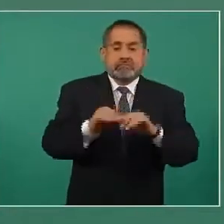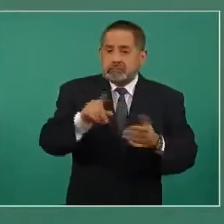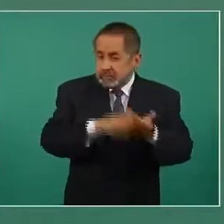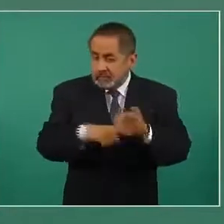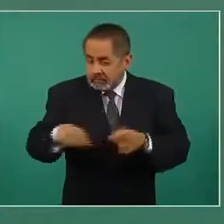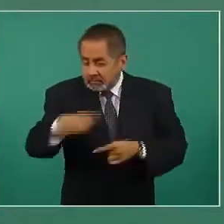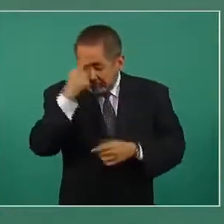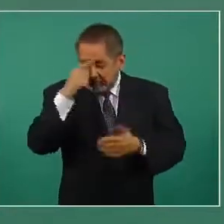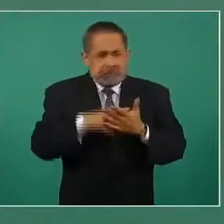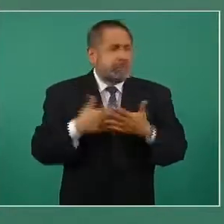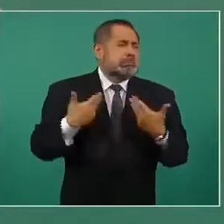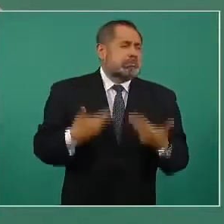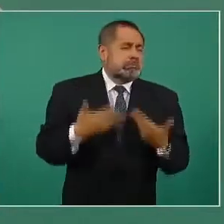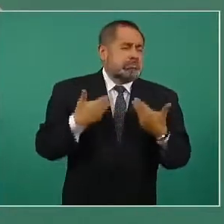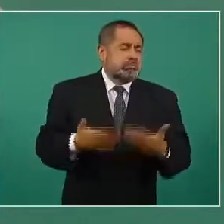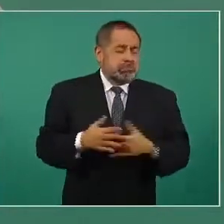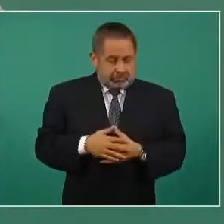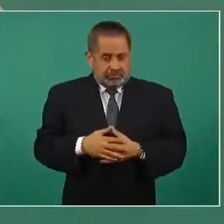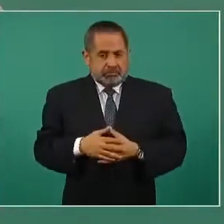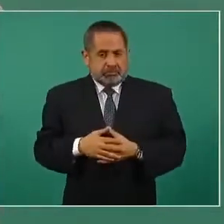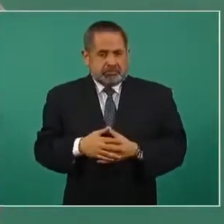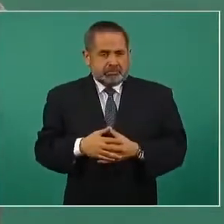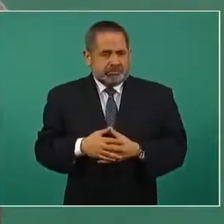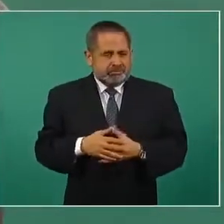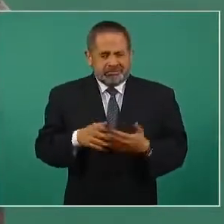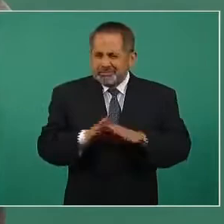aplaudió a Pinochet